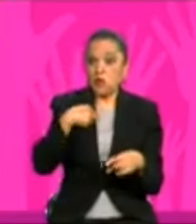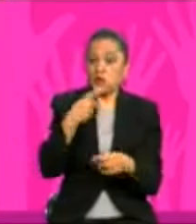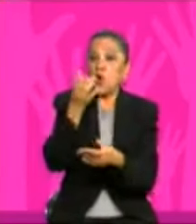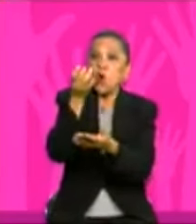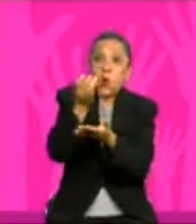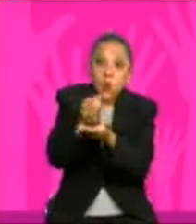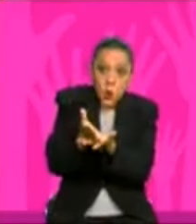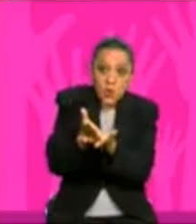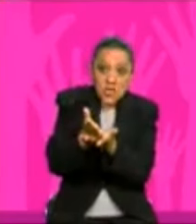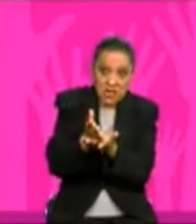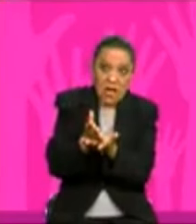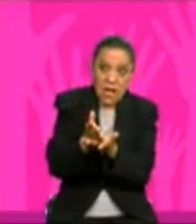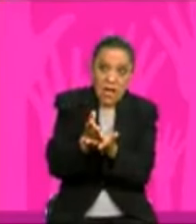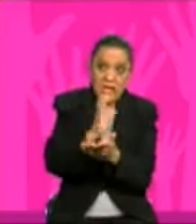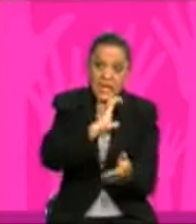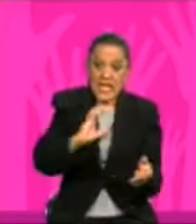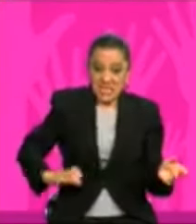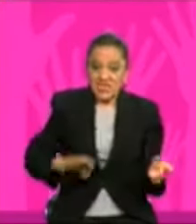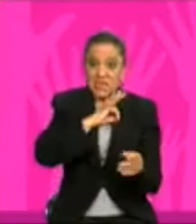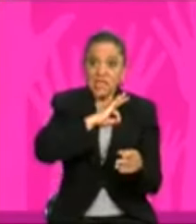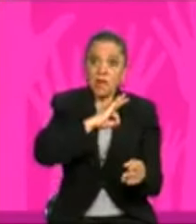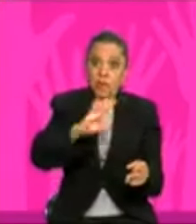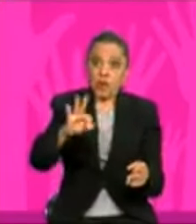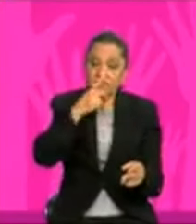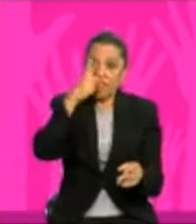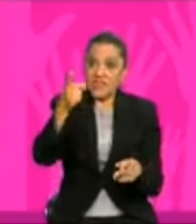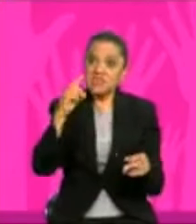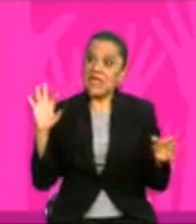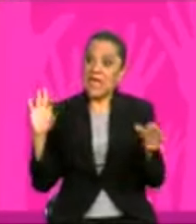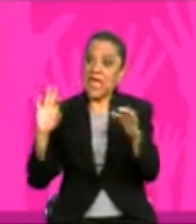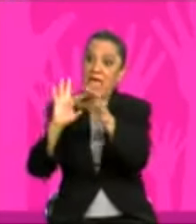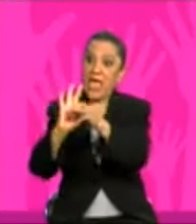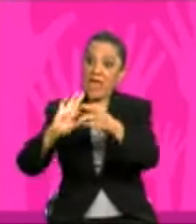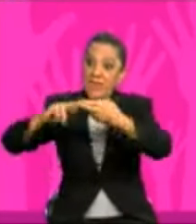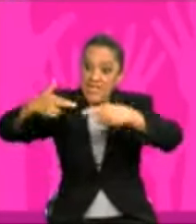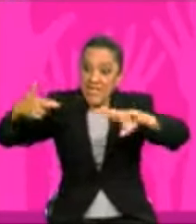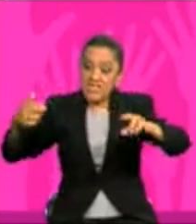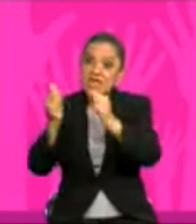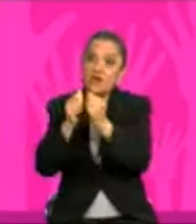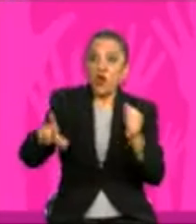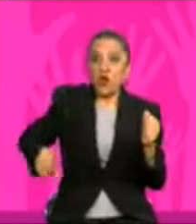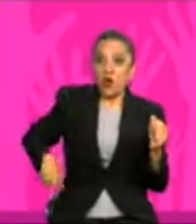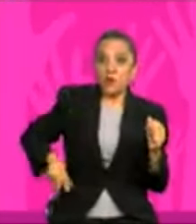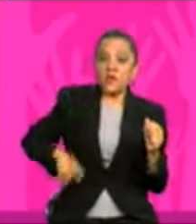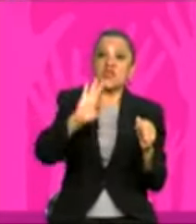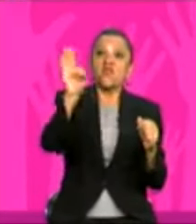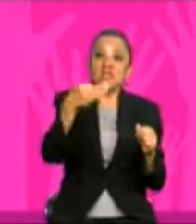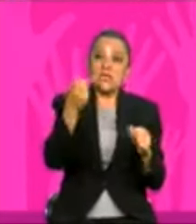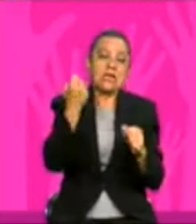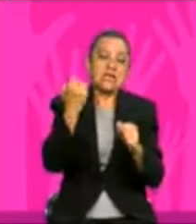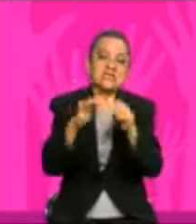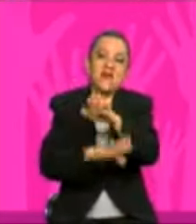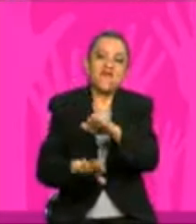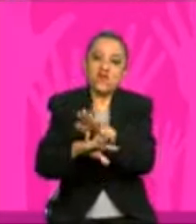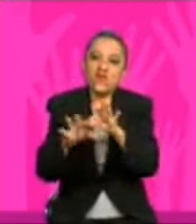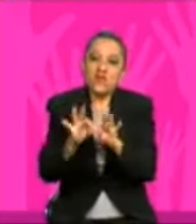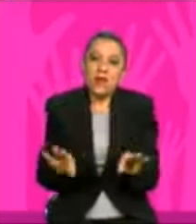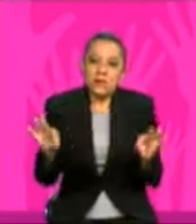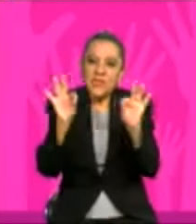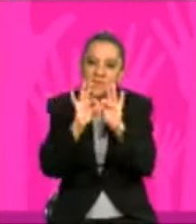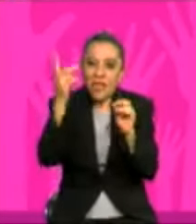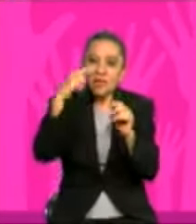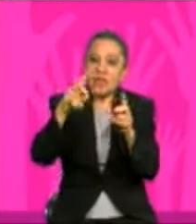que puede decir eso. La alianza con el gobierno federal es fundamental para el desarrollo de Morelos. Y vamos